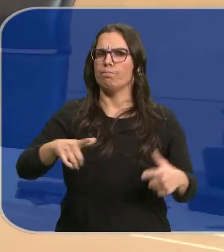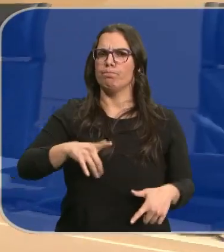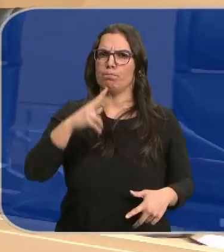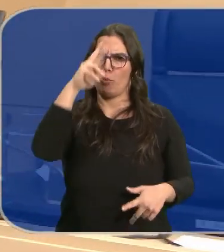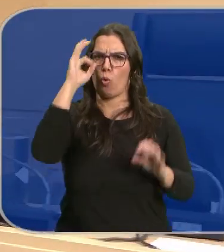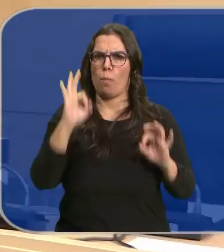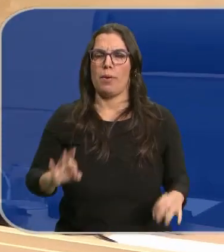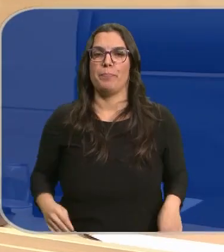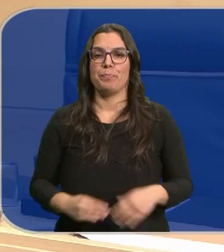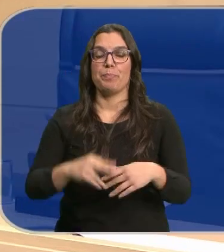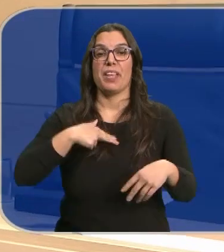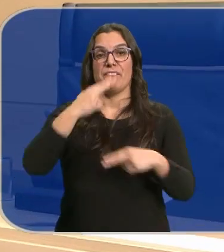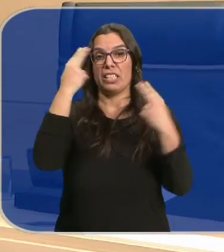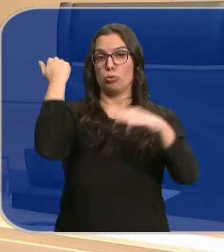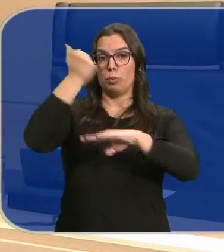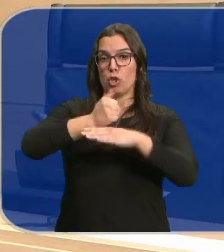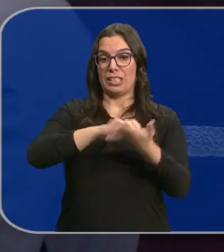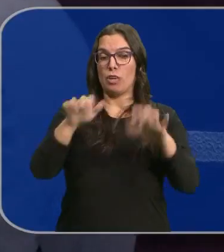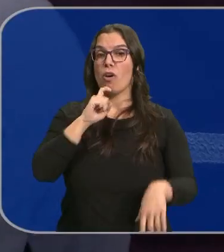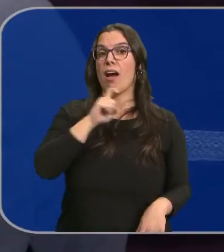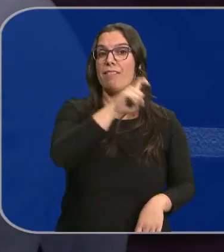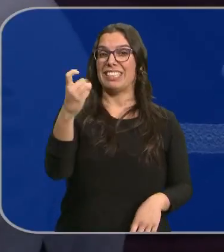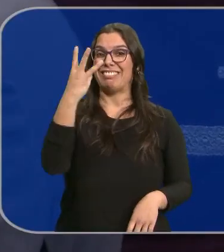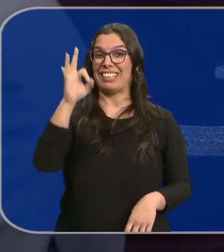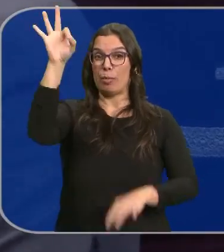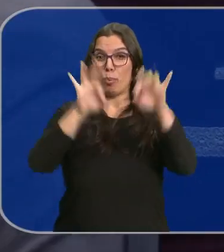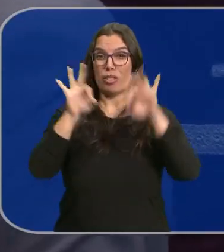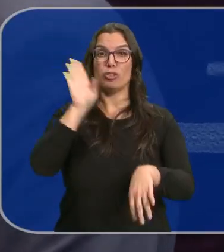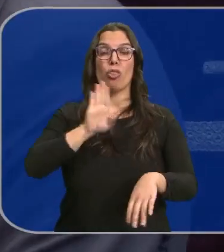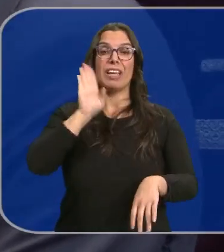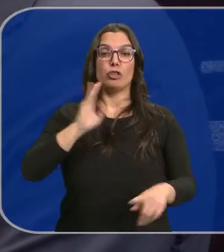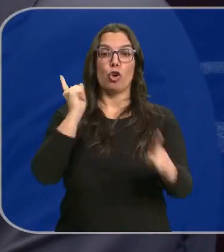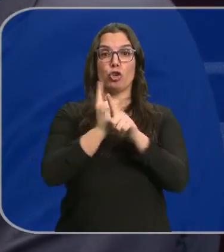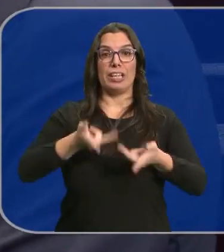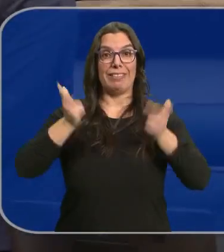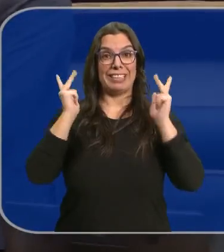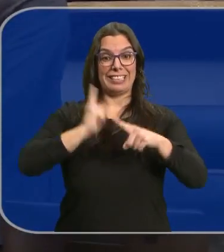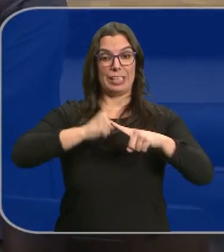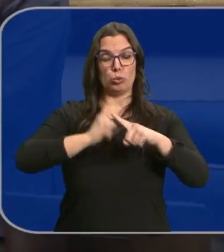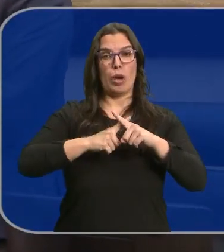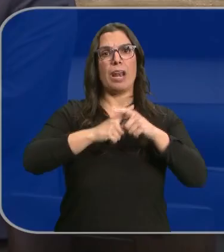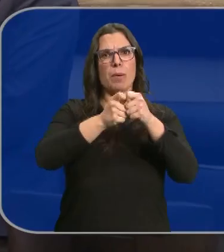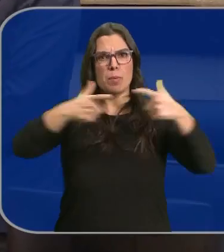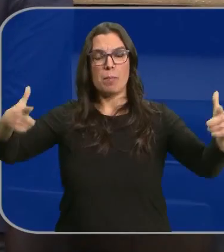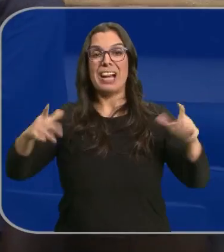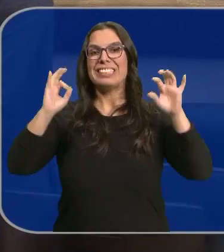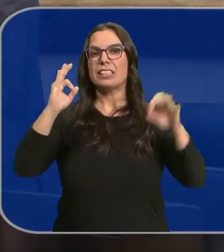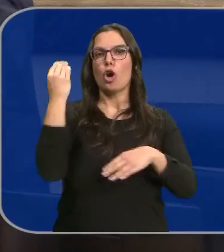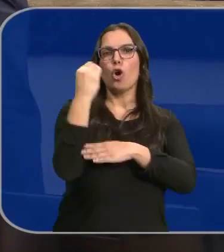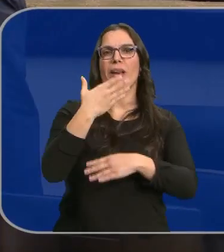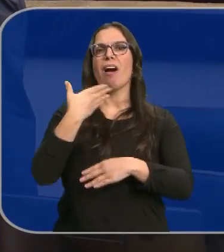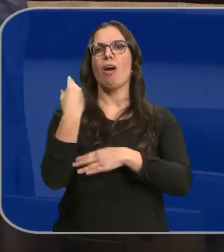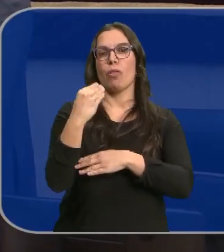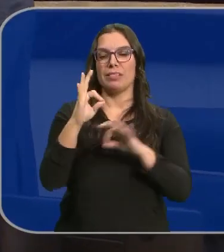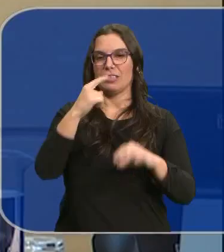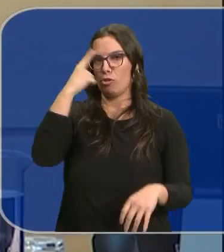El fiscal superior de Castilla y León alerta de un aumento del 30% de los delitos contra la libertad sexual contra mujeres jóvenes y adolescentes